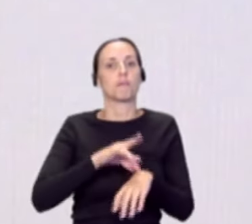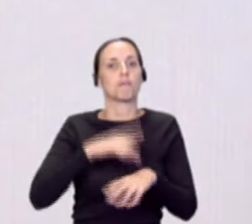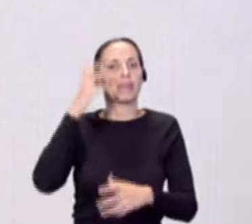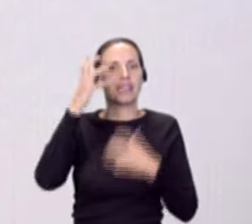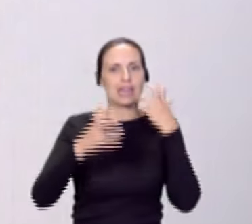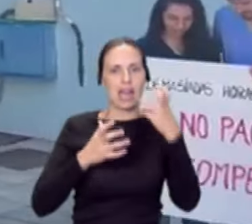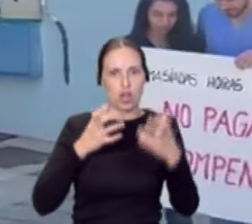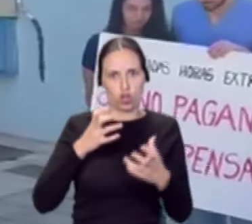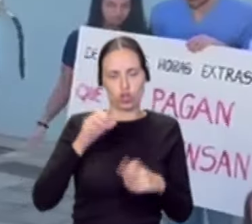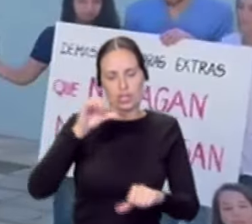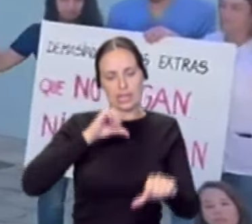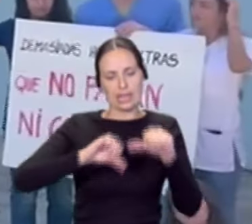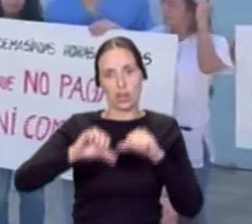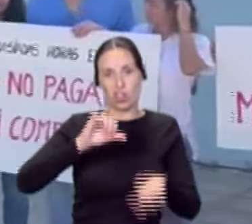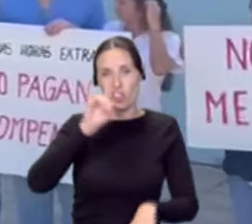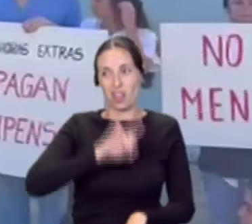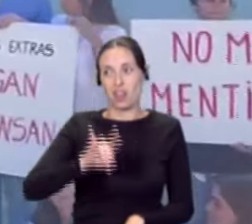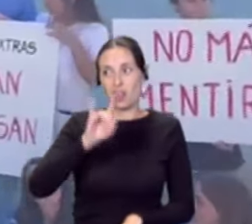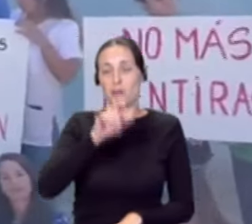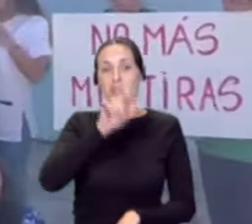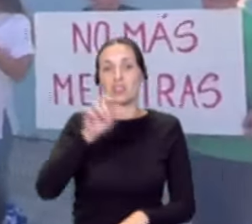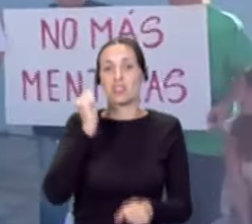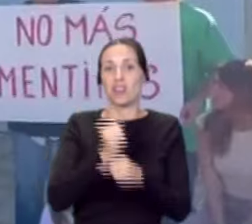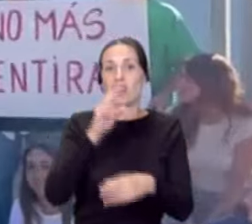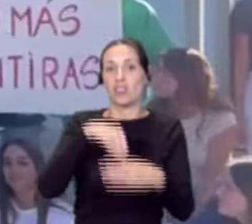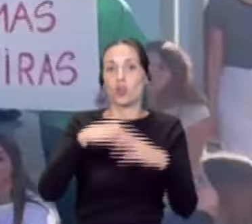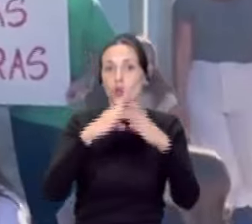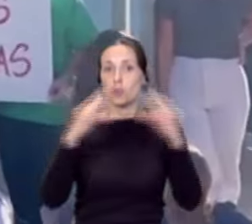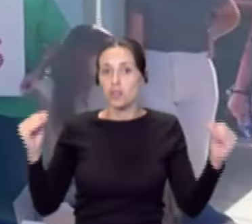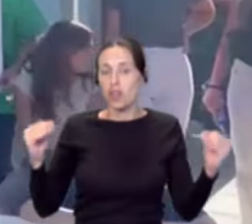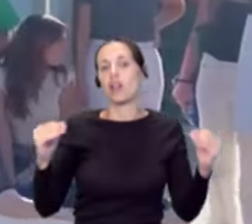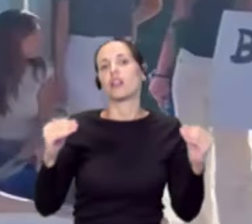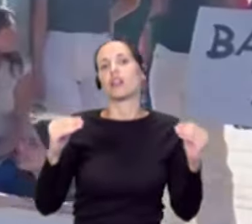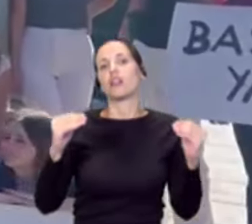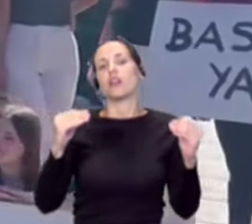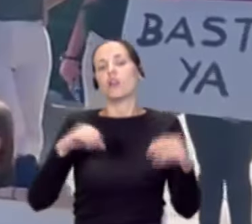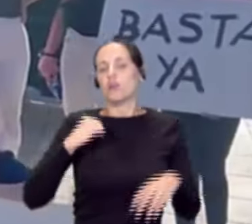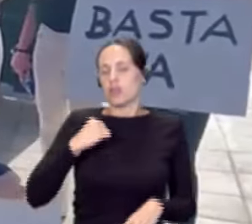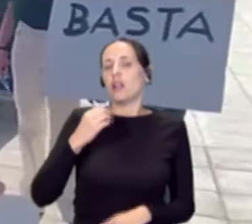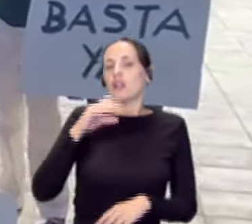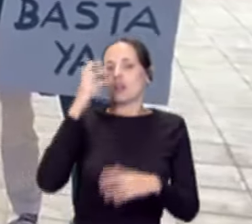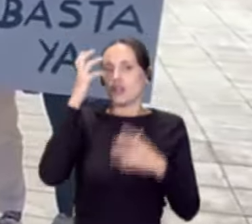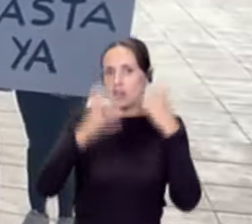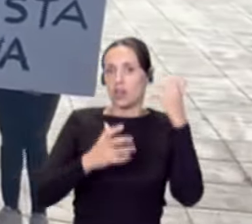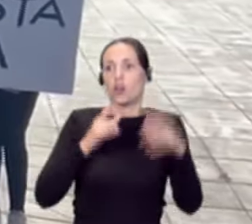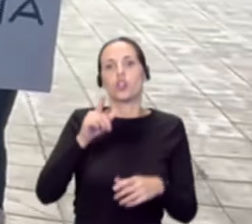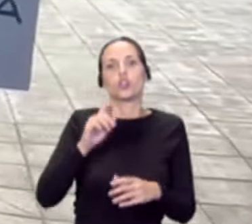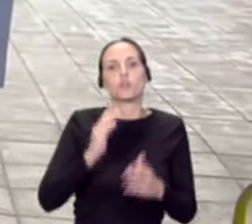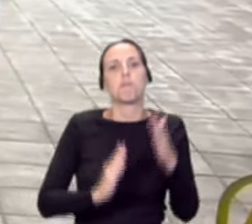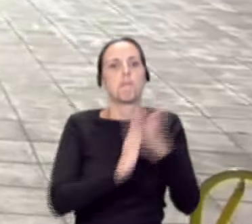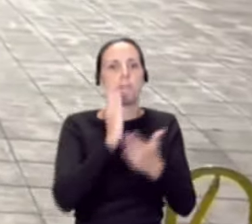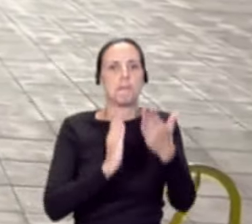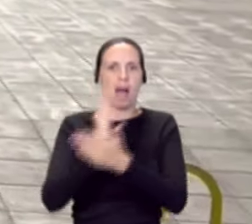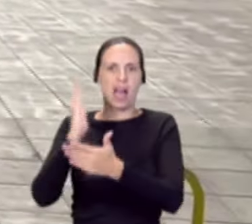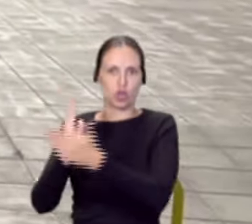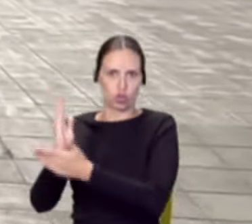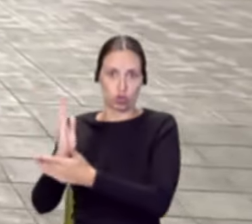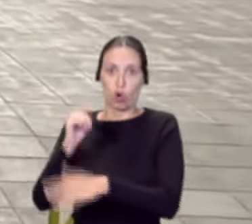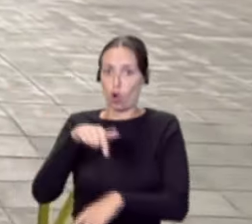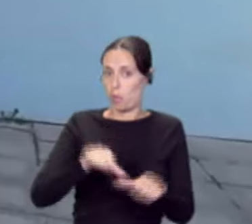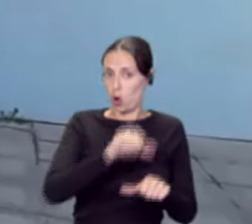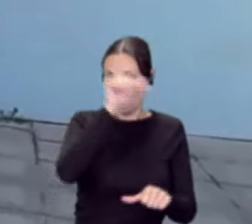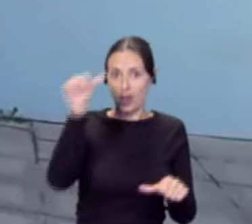Canarias. Los empleados del Hospital Clínico de la Universidad de Las Palmas de Gran Canaria están llevando a cabo paros parciales a lo largo de toda la mañana.